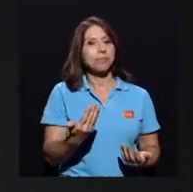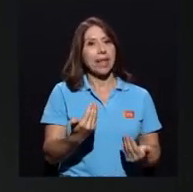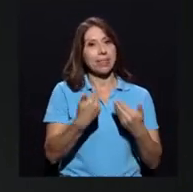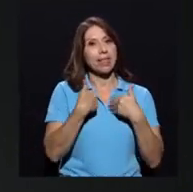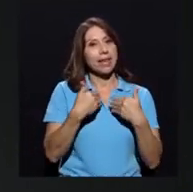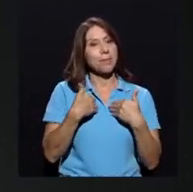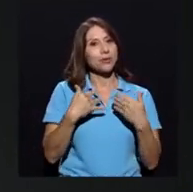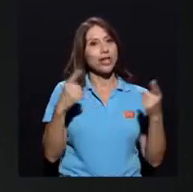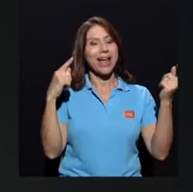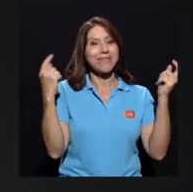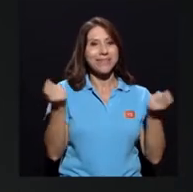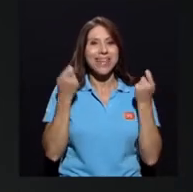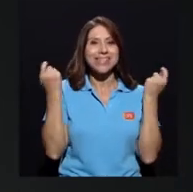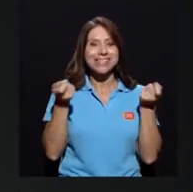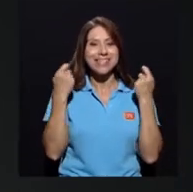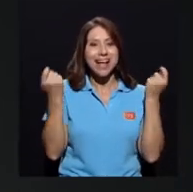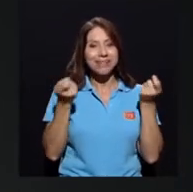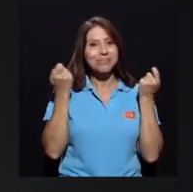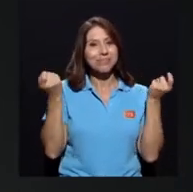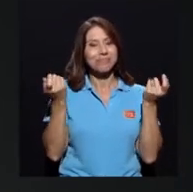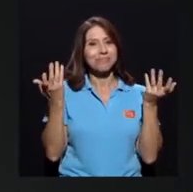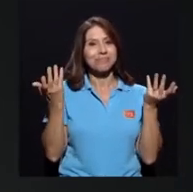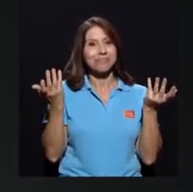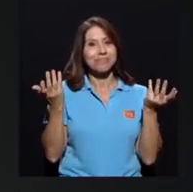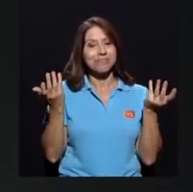la fiesta